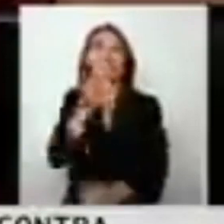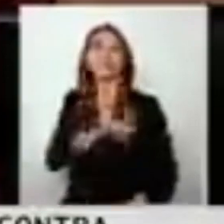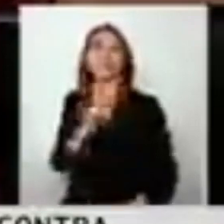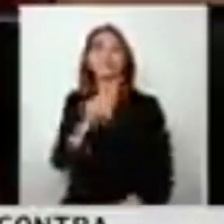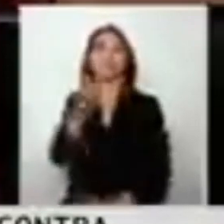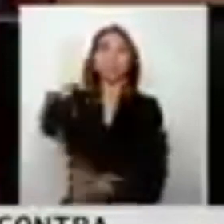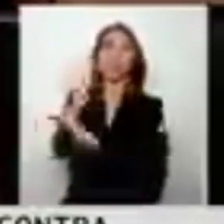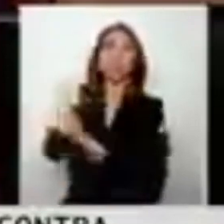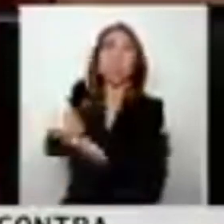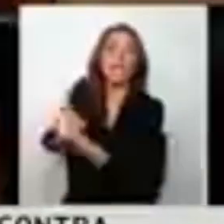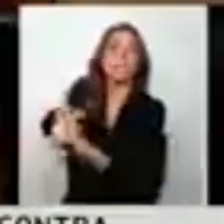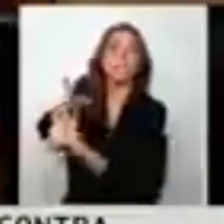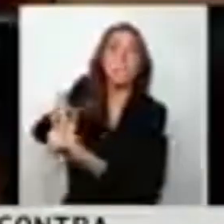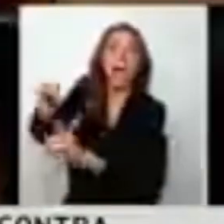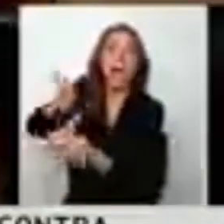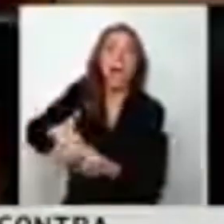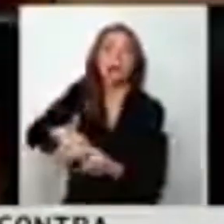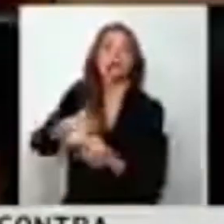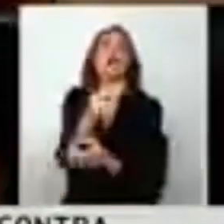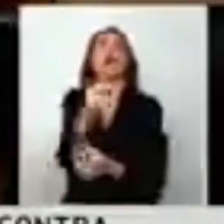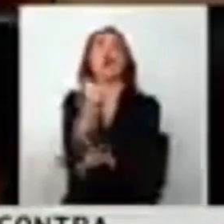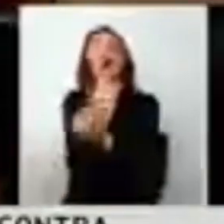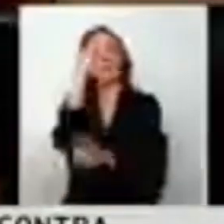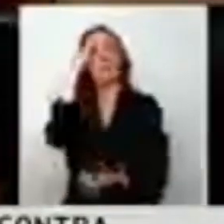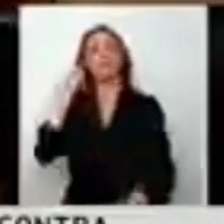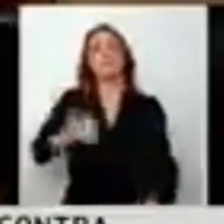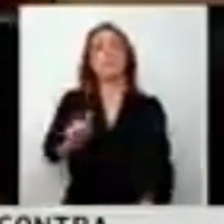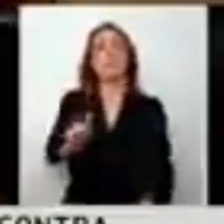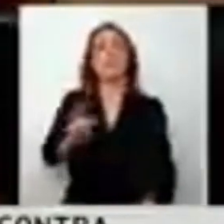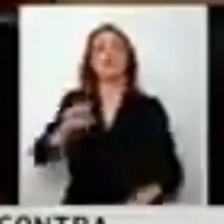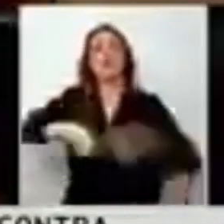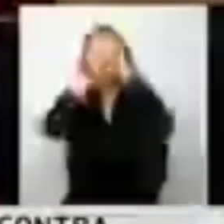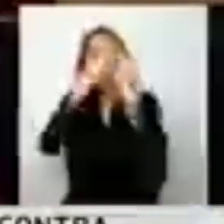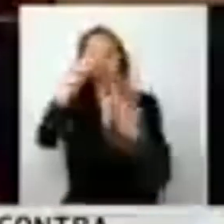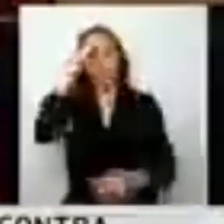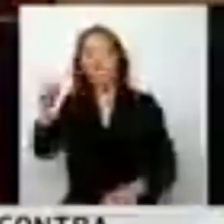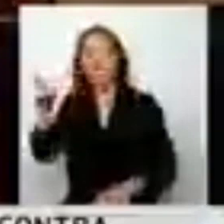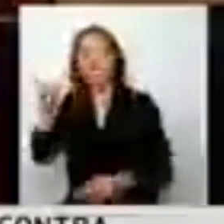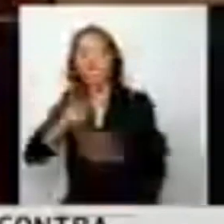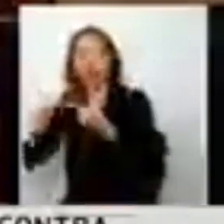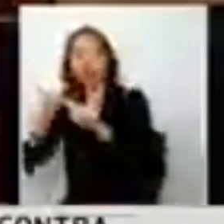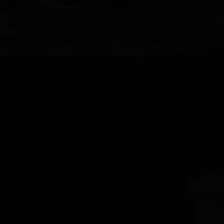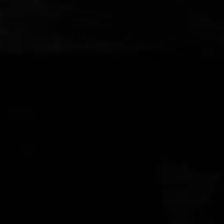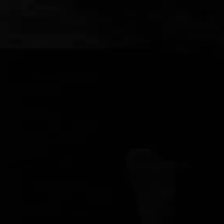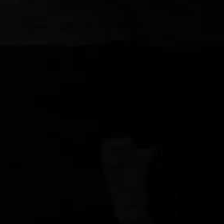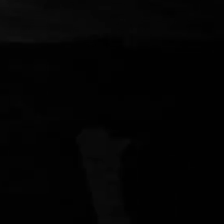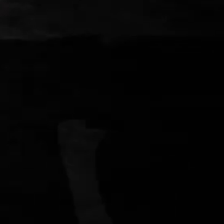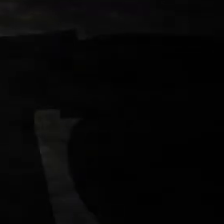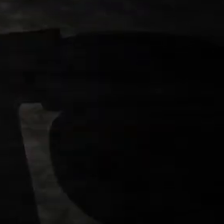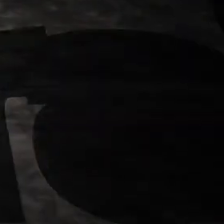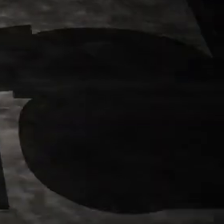en Chile no se mata gendarmes, y el que lo hace, las penas del infierno, señora presidenta. Muchas gracias.